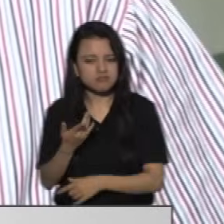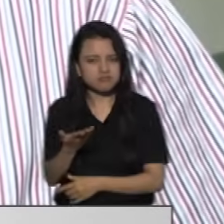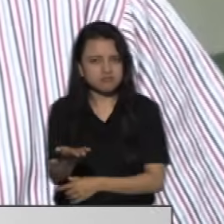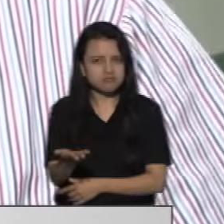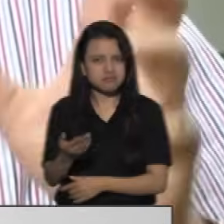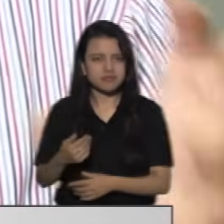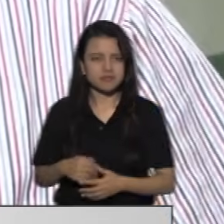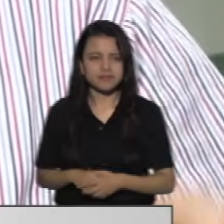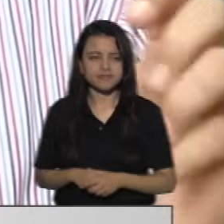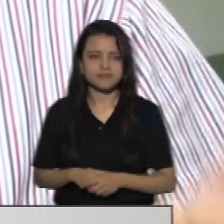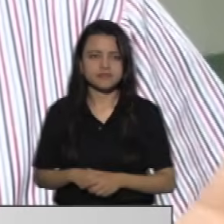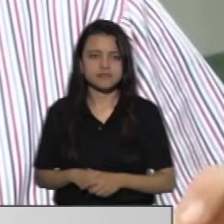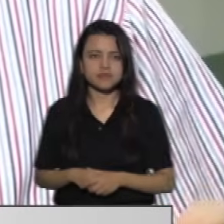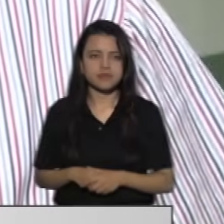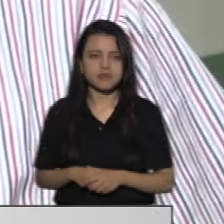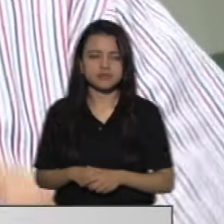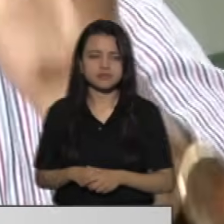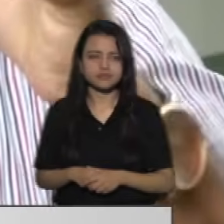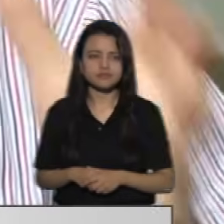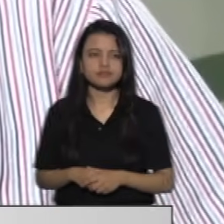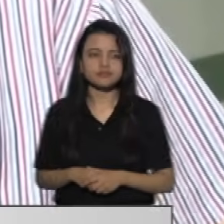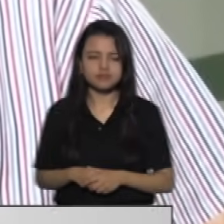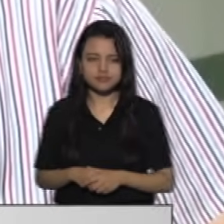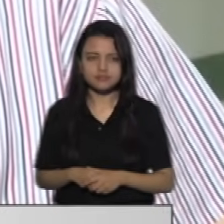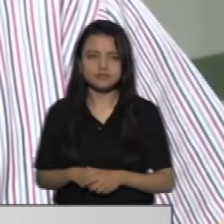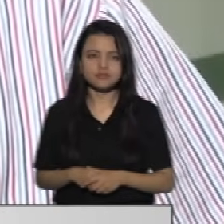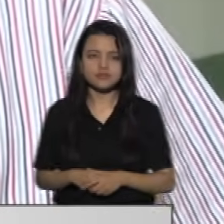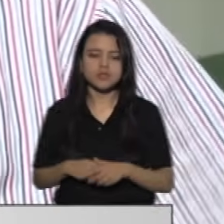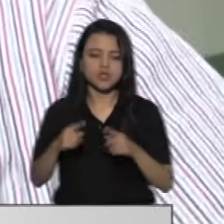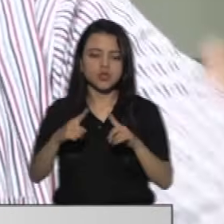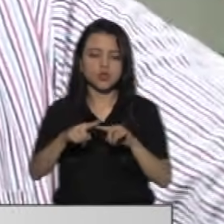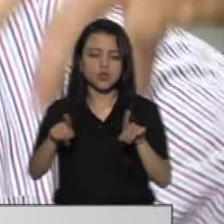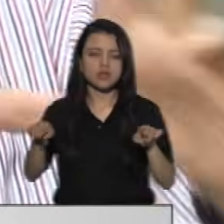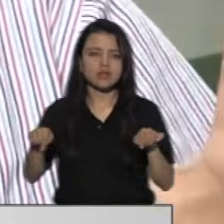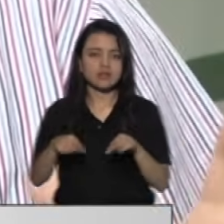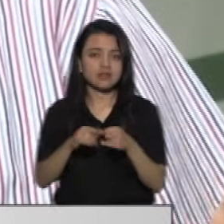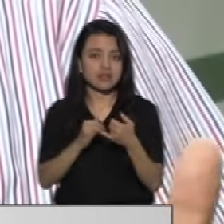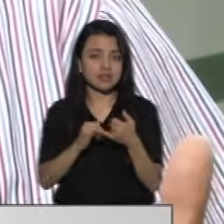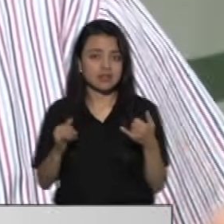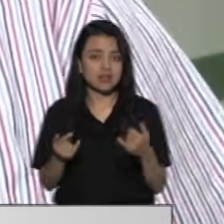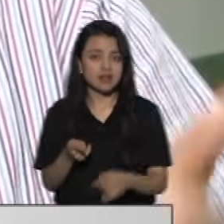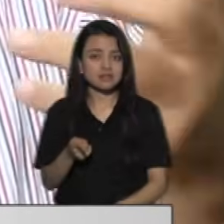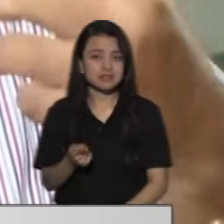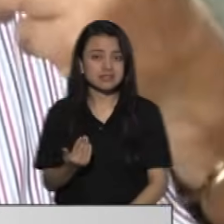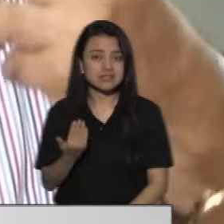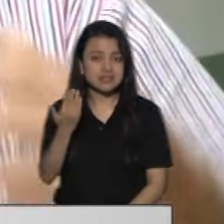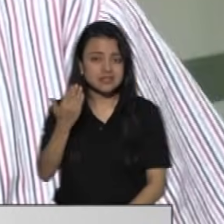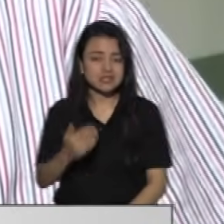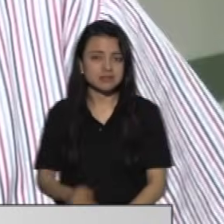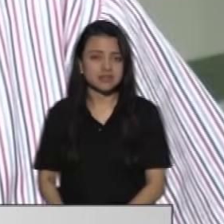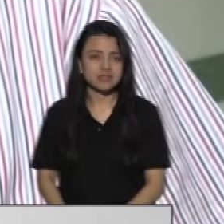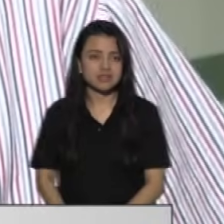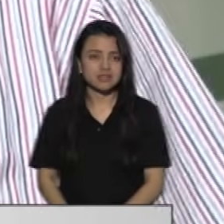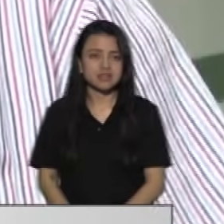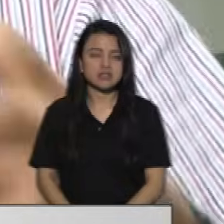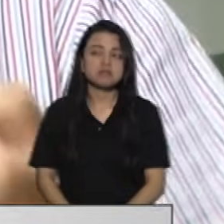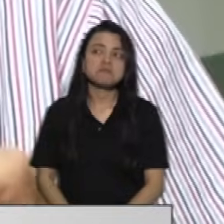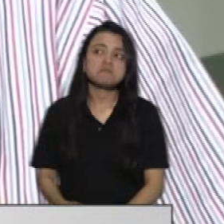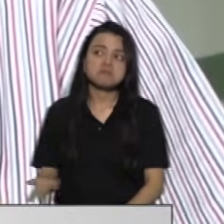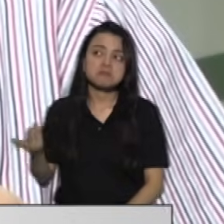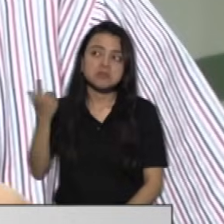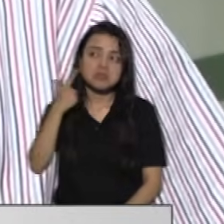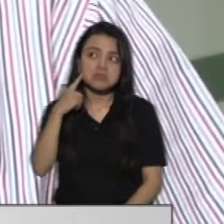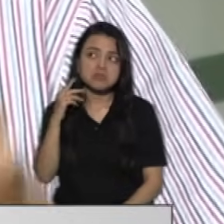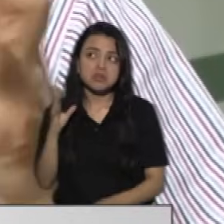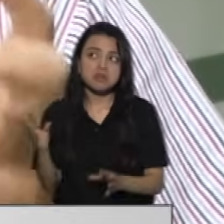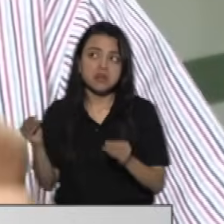sigamos trabajando con las estrategias que viene implementando el cuadrante lineal, que por ahí nos han dicho que vienen 100 efectivos más del Gaula,